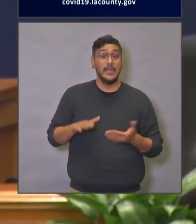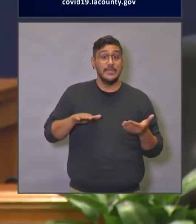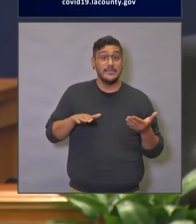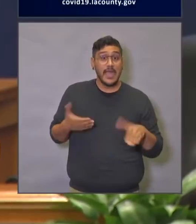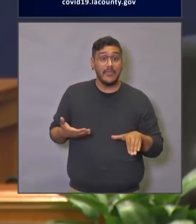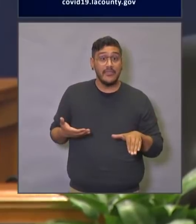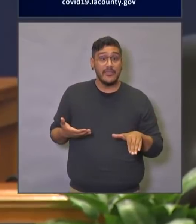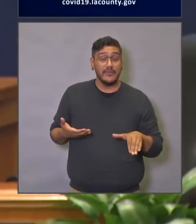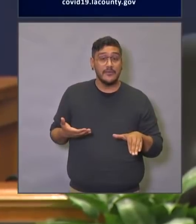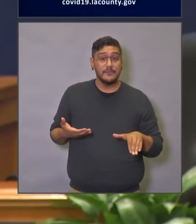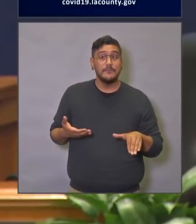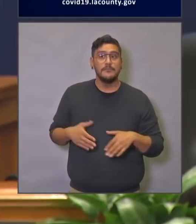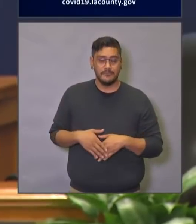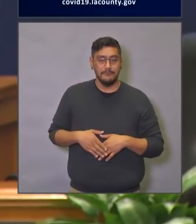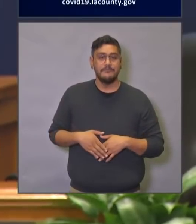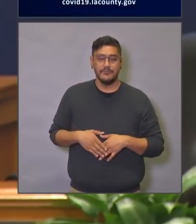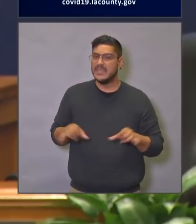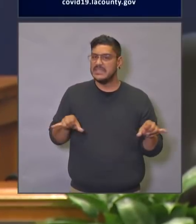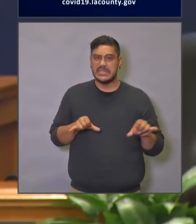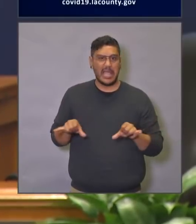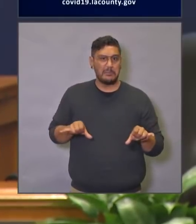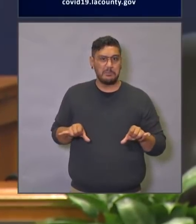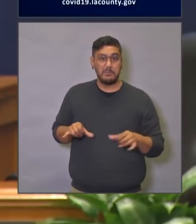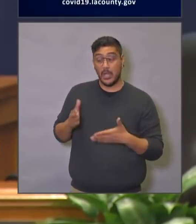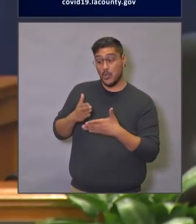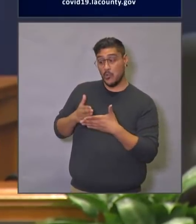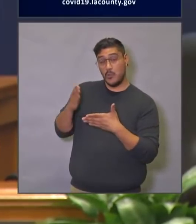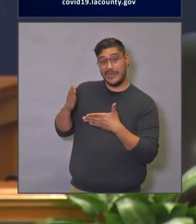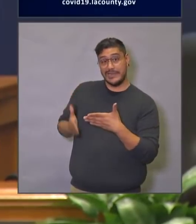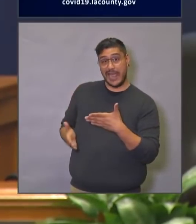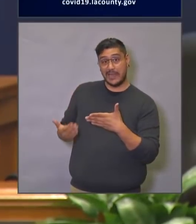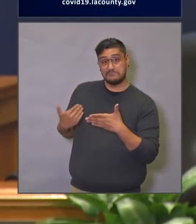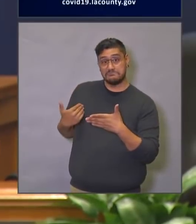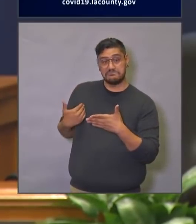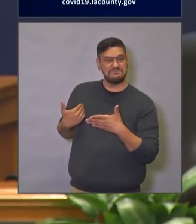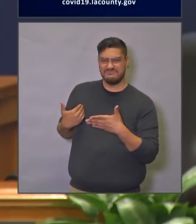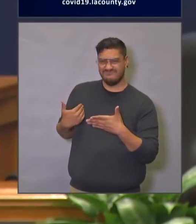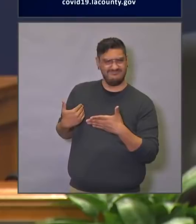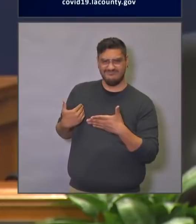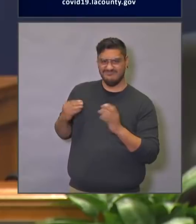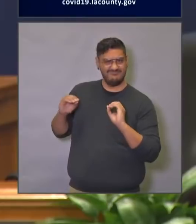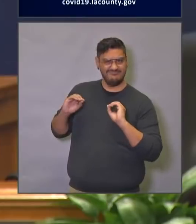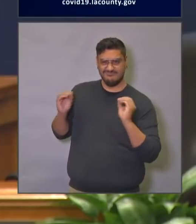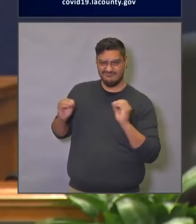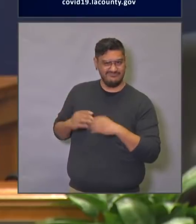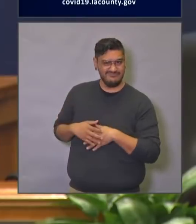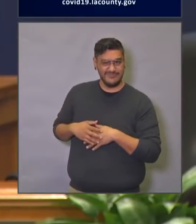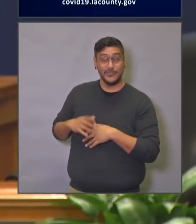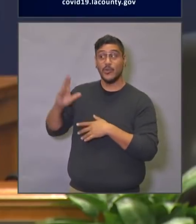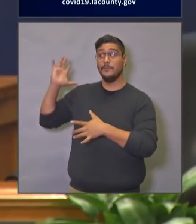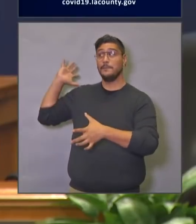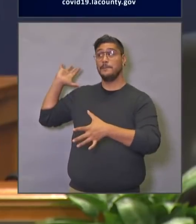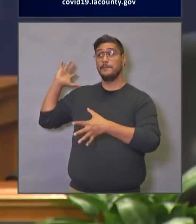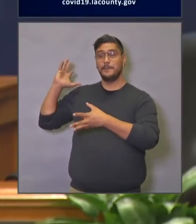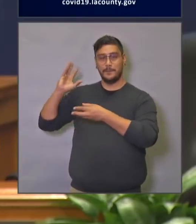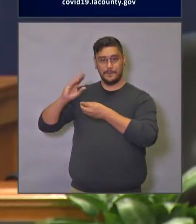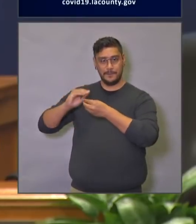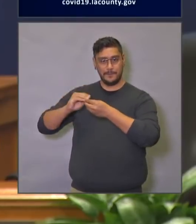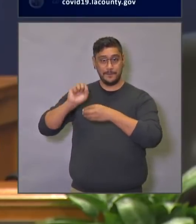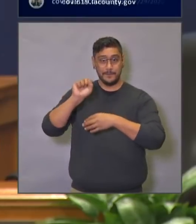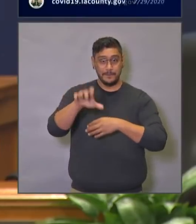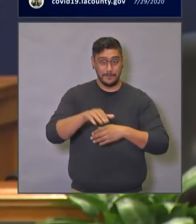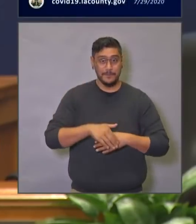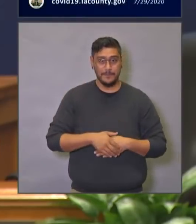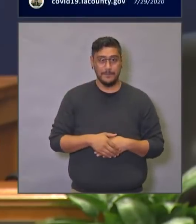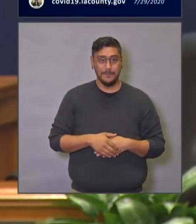muy pocos informes durante el fin de semana y recibimos una acumulación de informes. Estamos tristes